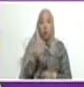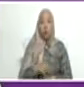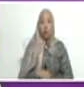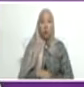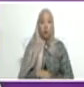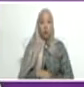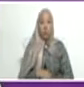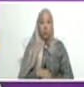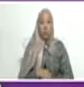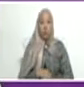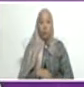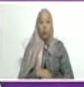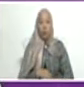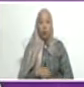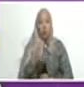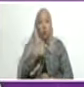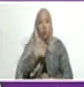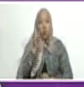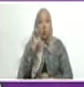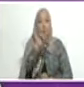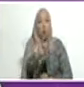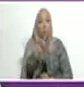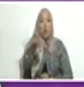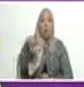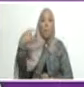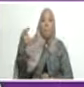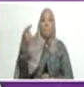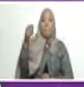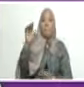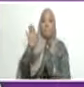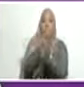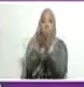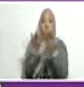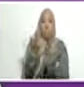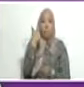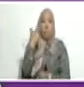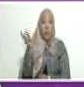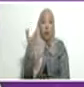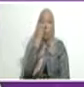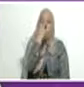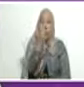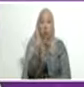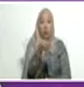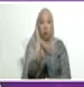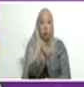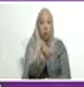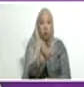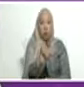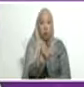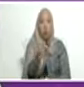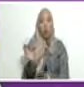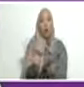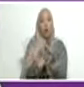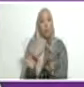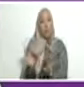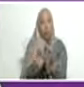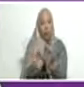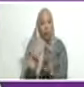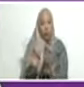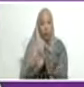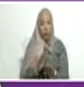Yo fui el lunes antepasado a Maturín. Y allí tenían preparado